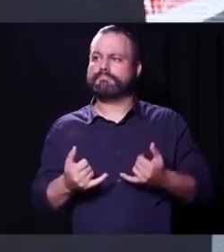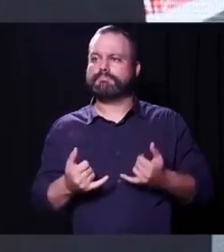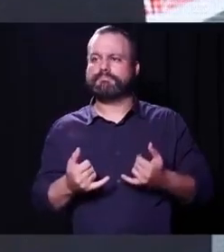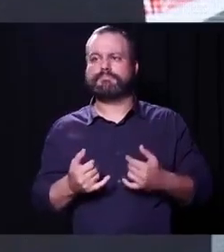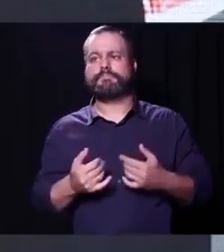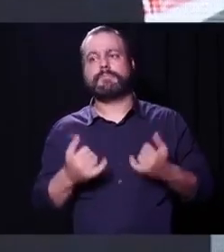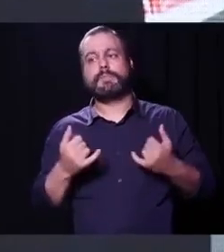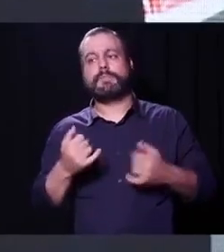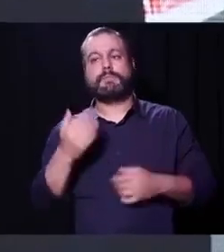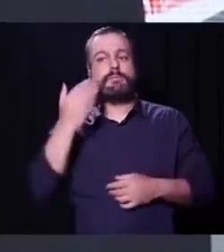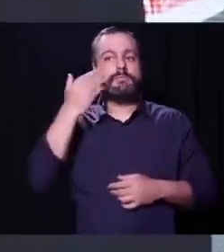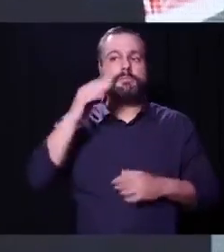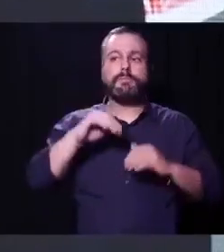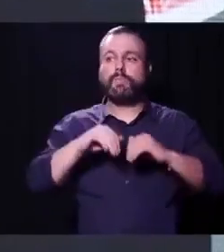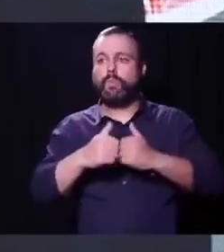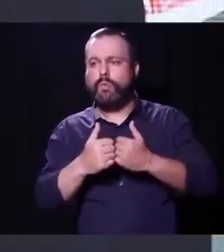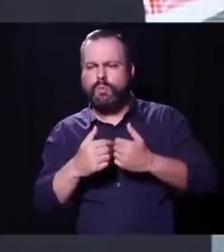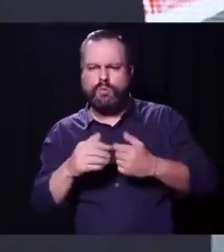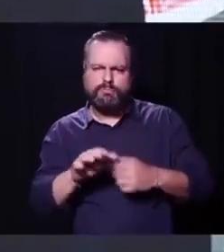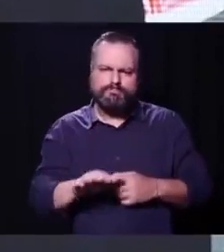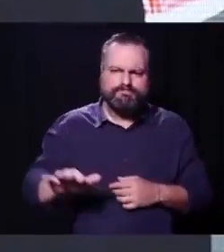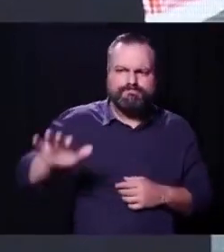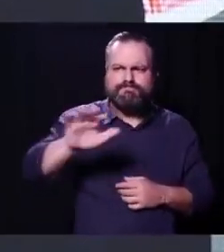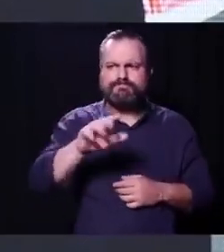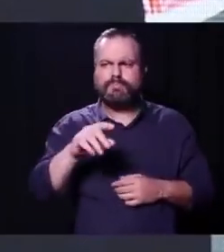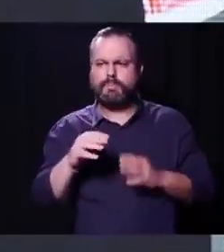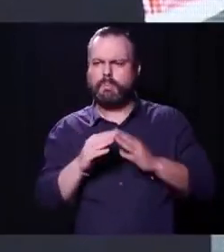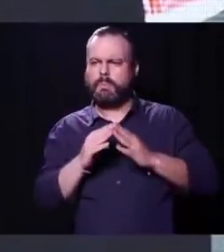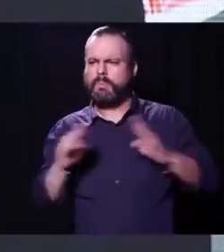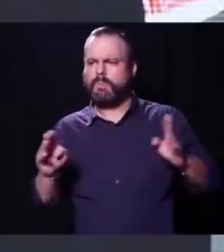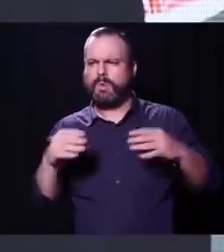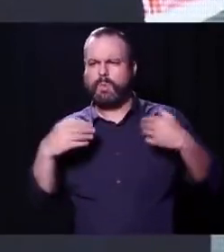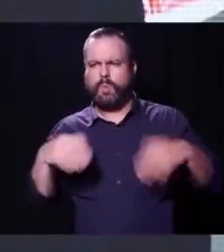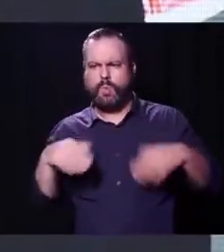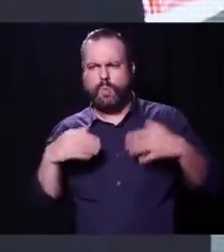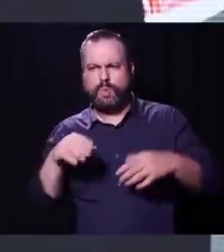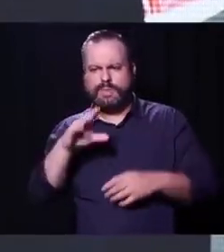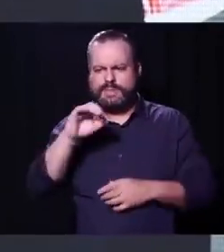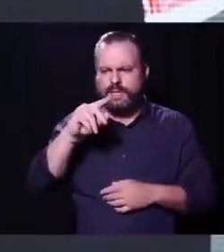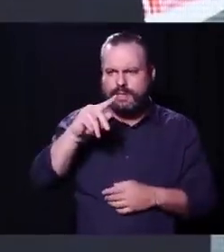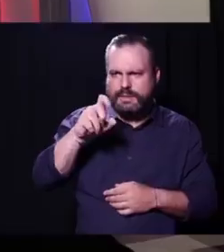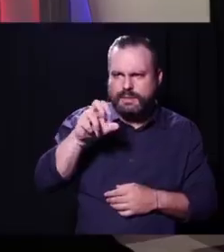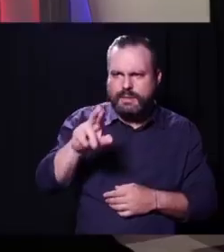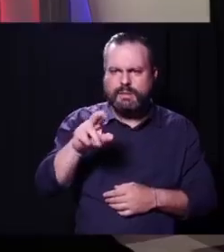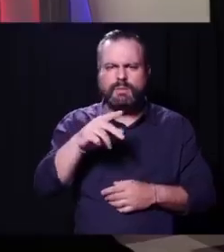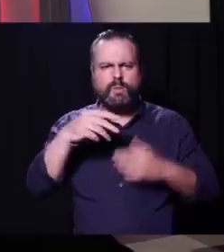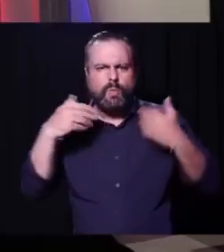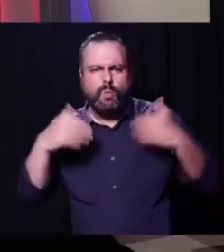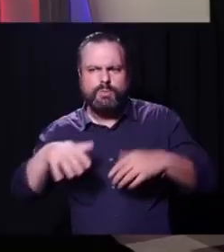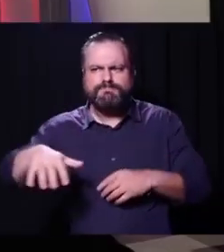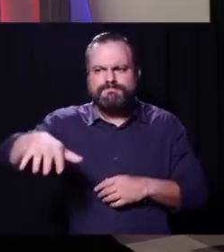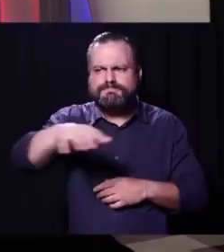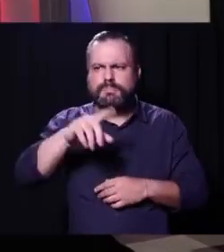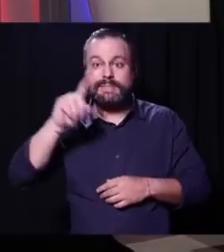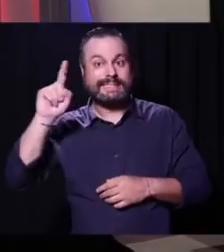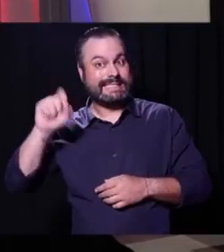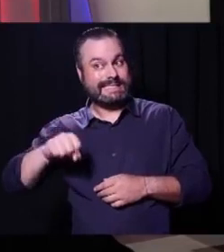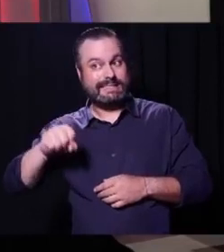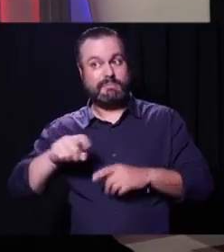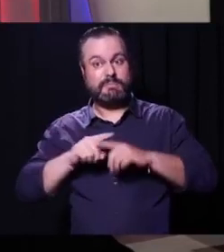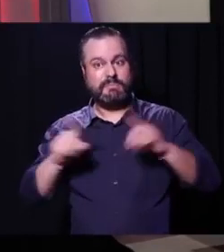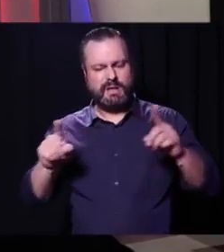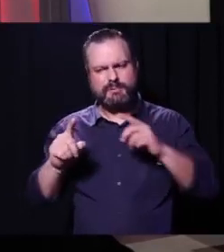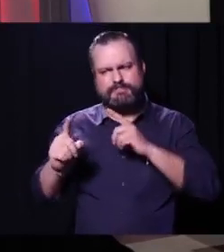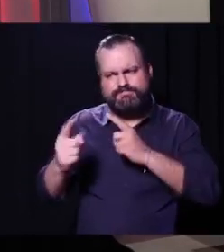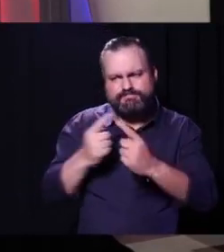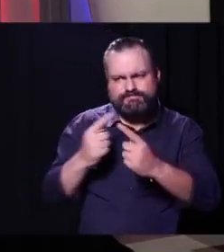si desapareció o no, esa es un área que es muy, muy intensa. Yo, o sea, hay grupos subversivos que sí, siguen operando. Sí, es una relación que tiene que estar